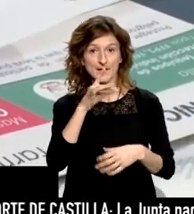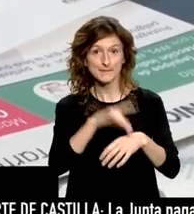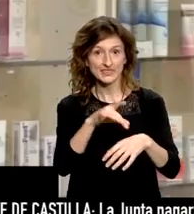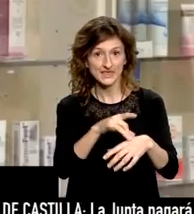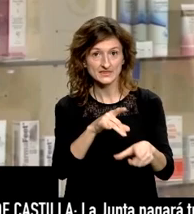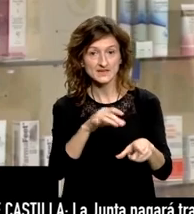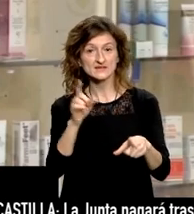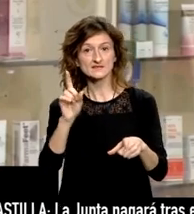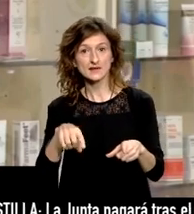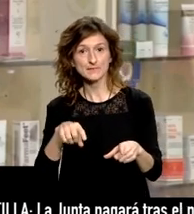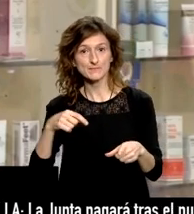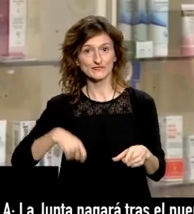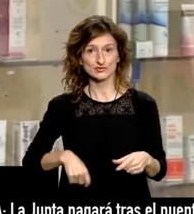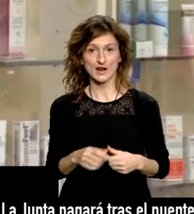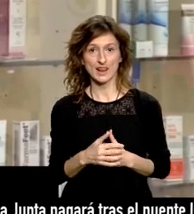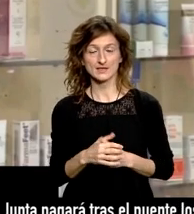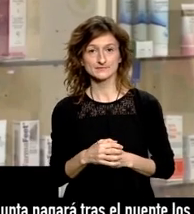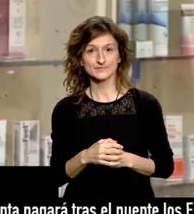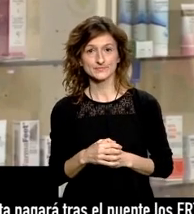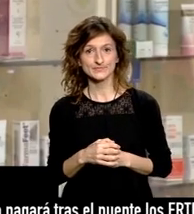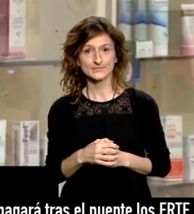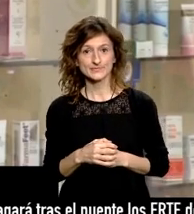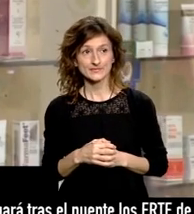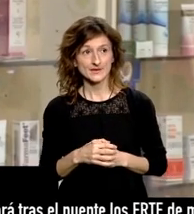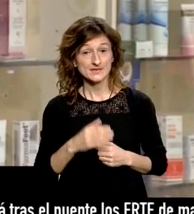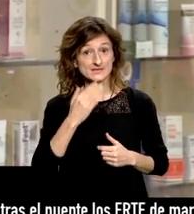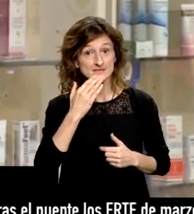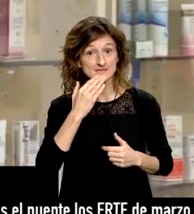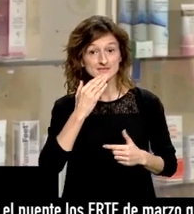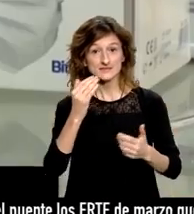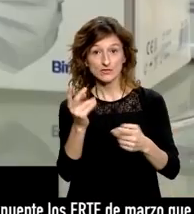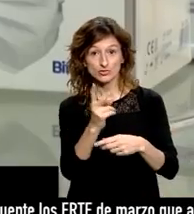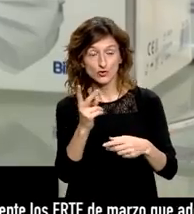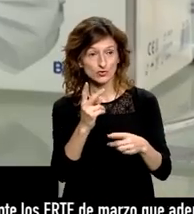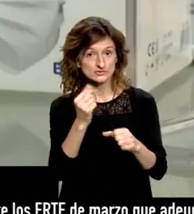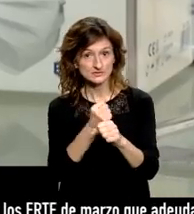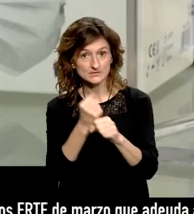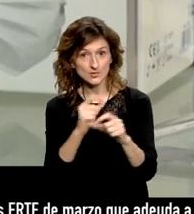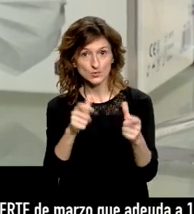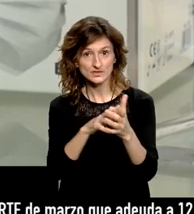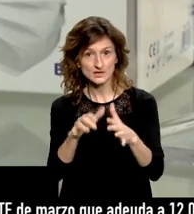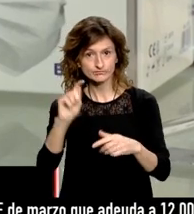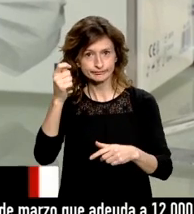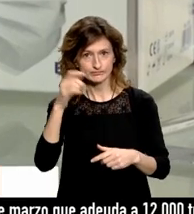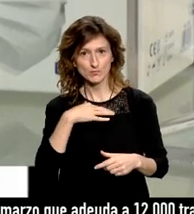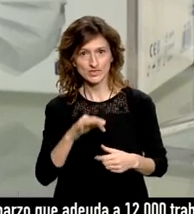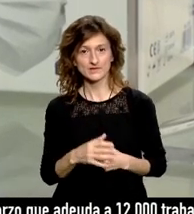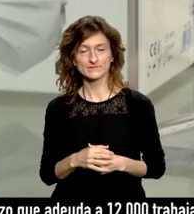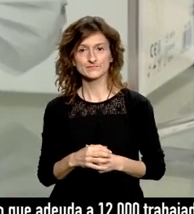los pacientes como para los profesionales. Dicen que solo se logrará si trabajan de la mano con la Junta de Castilla y